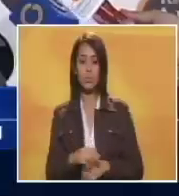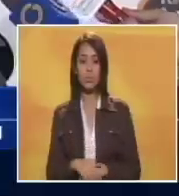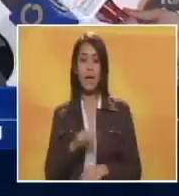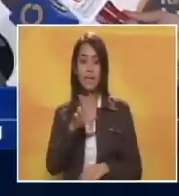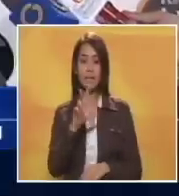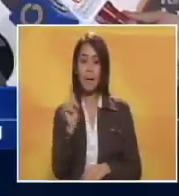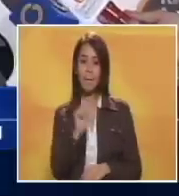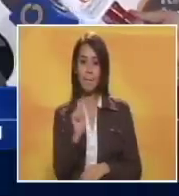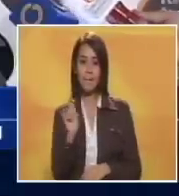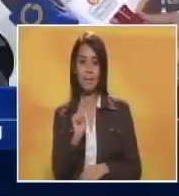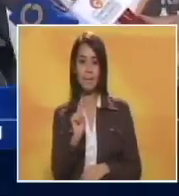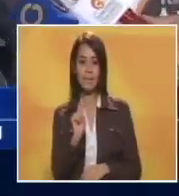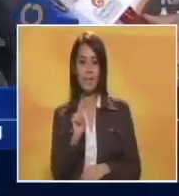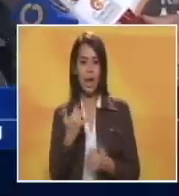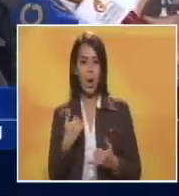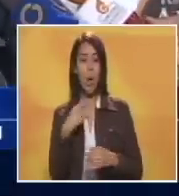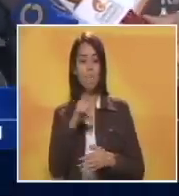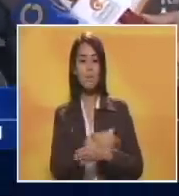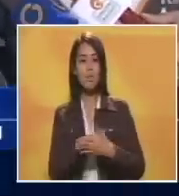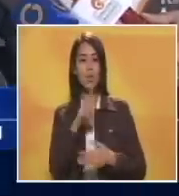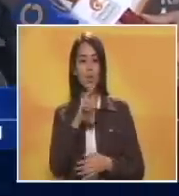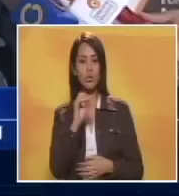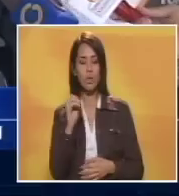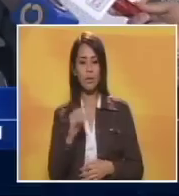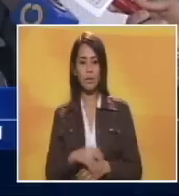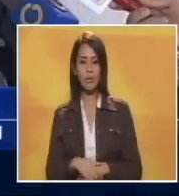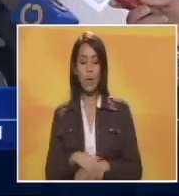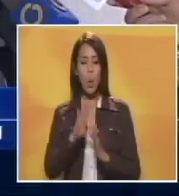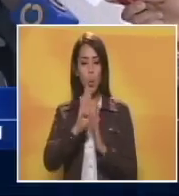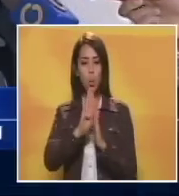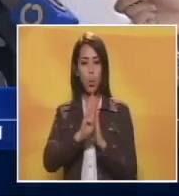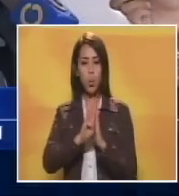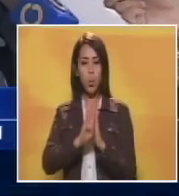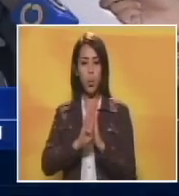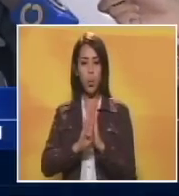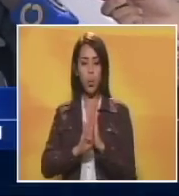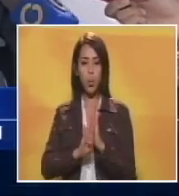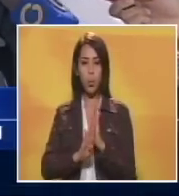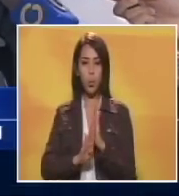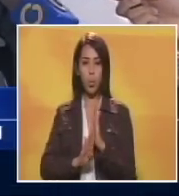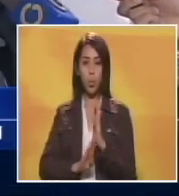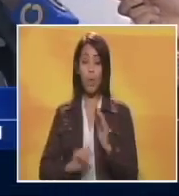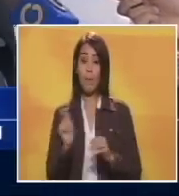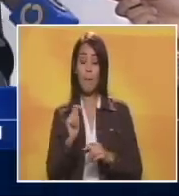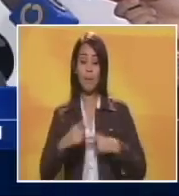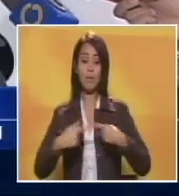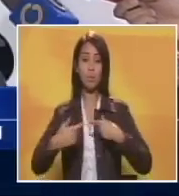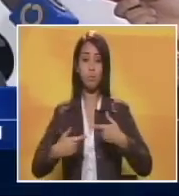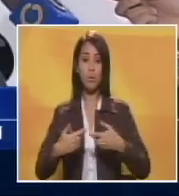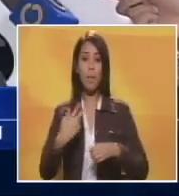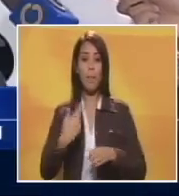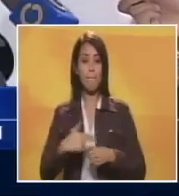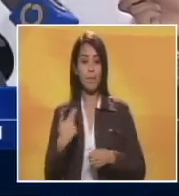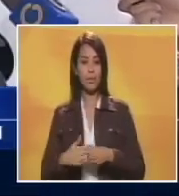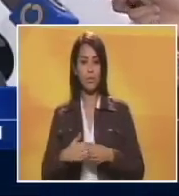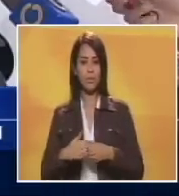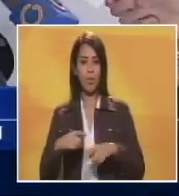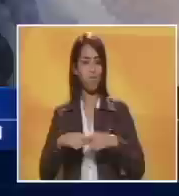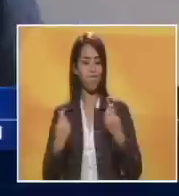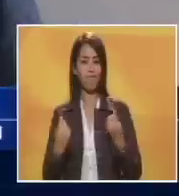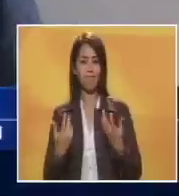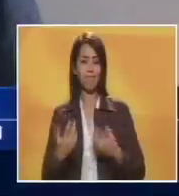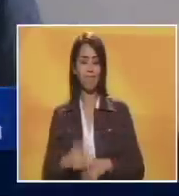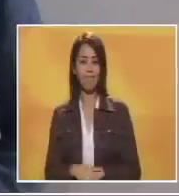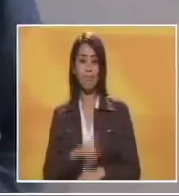3 meses estamos en 1.200.000. La caída mensual en la producción de petróleo ya rompió los 100.000